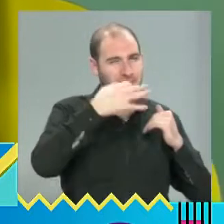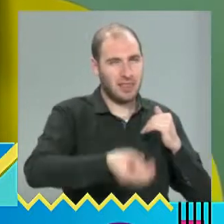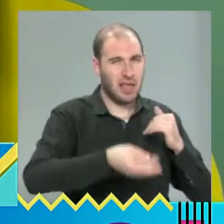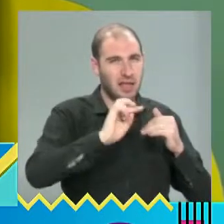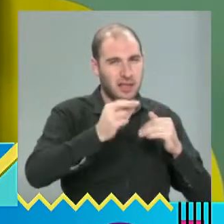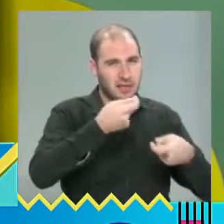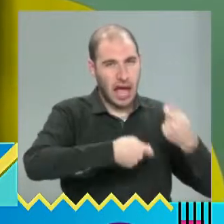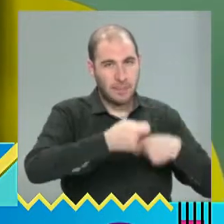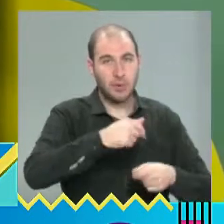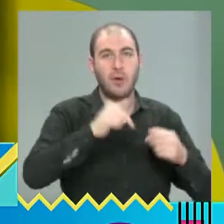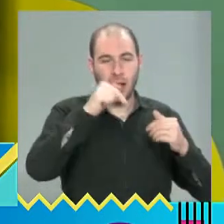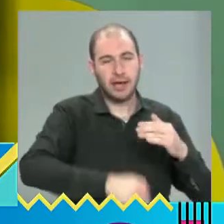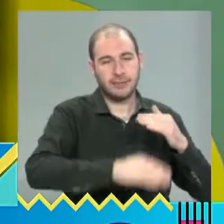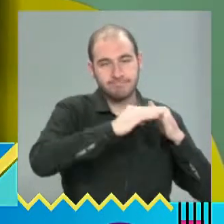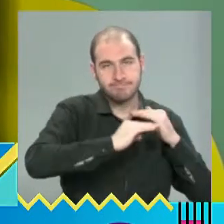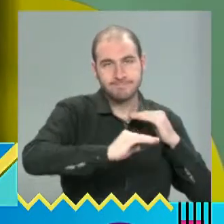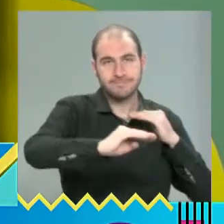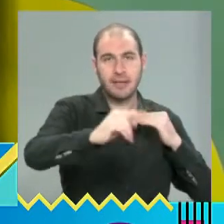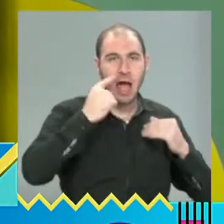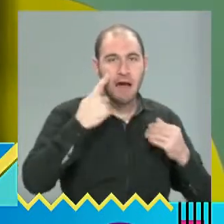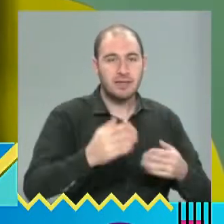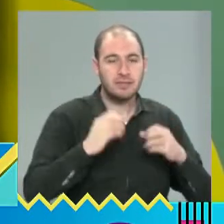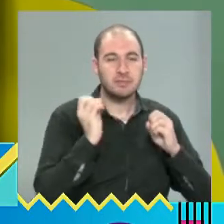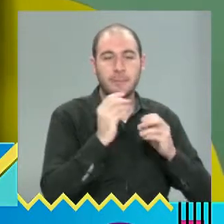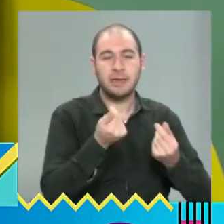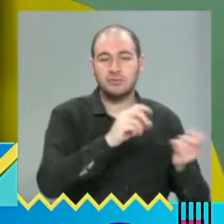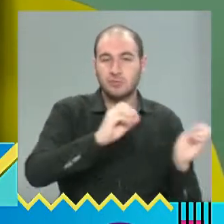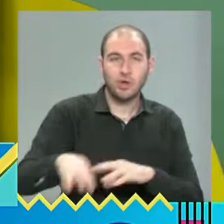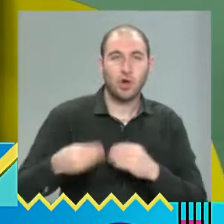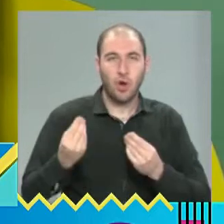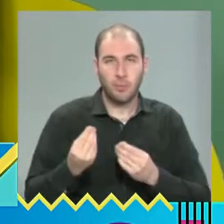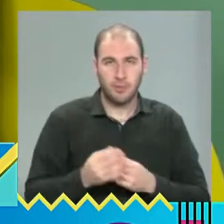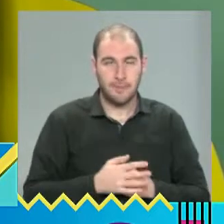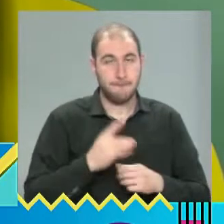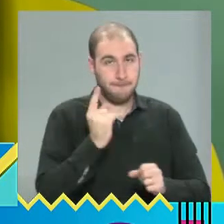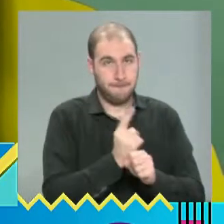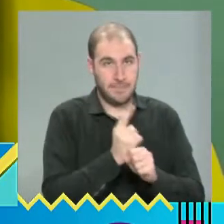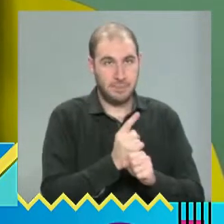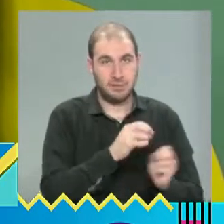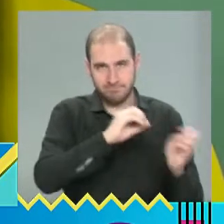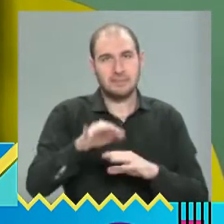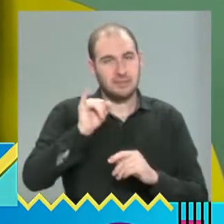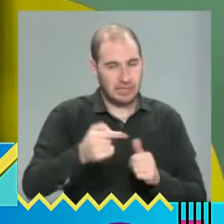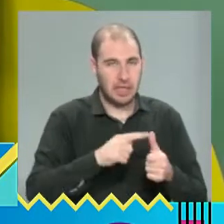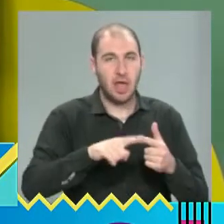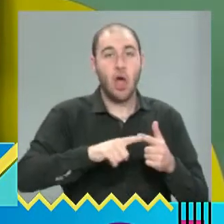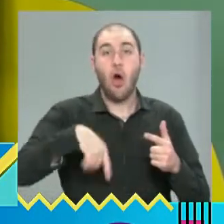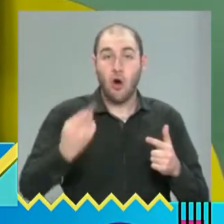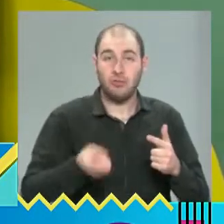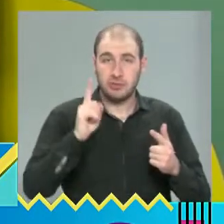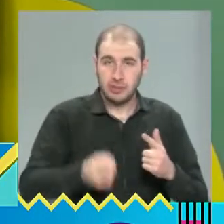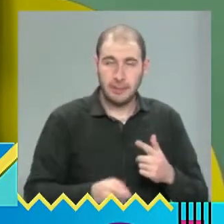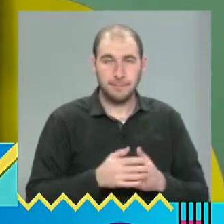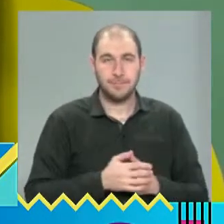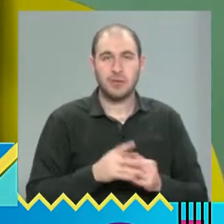del tipo de cambio y a partir de ahí ver cómo se traslada. Primero se va a trasladar. Y también hay otros fenómenos que